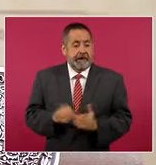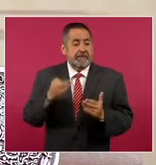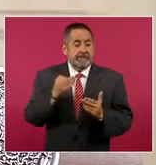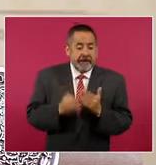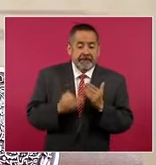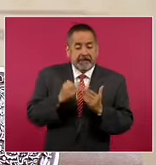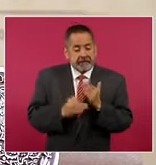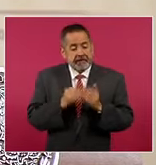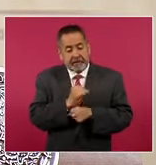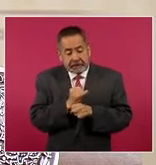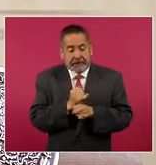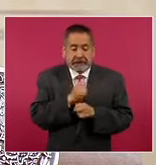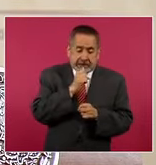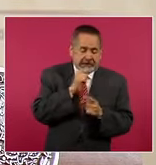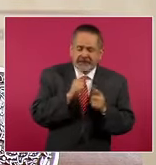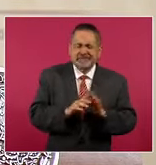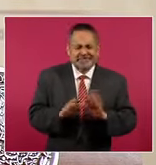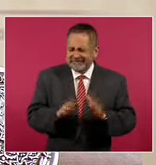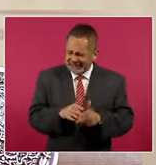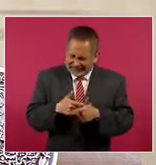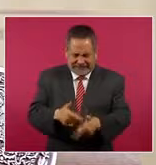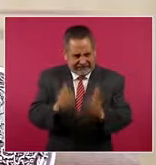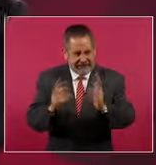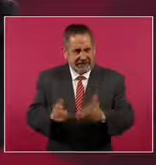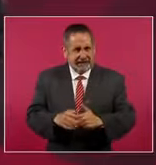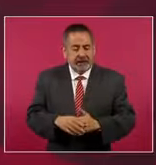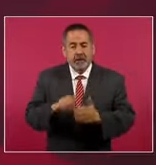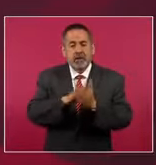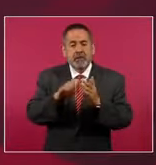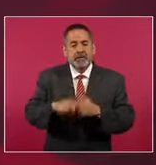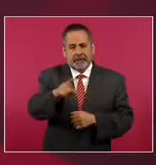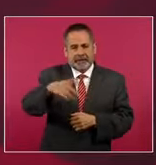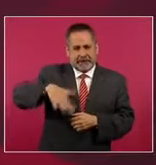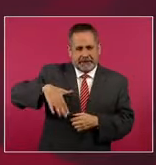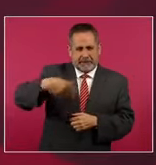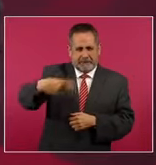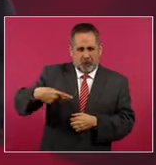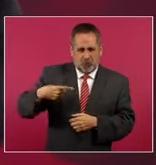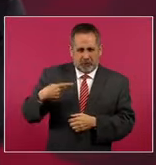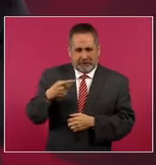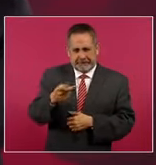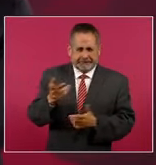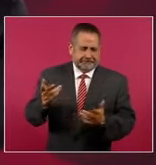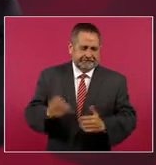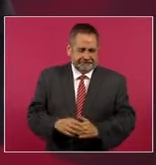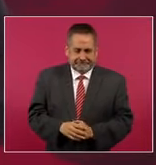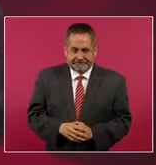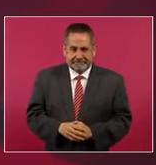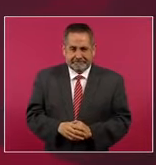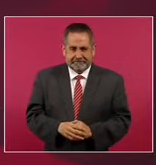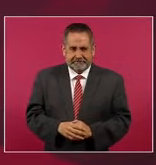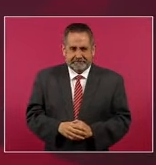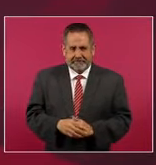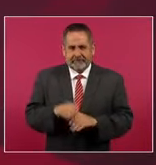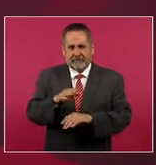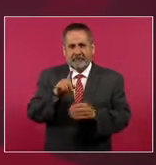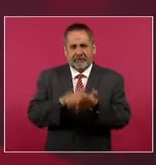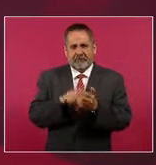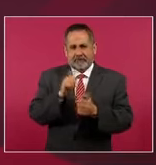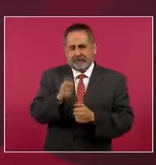pendiente. Por ejemplo, la pregunta que ella me hace, que tiene que ver